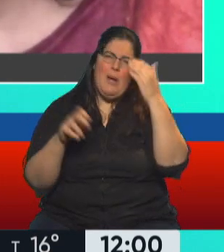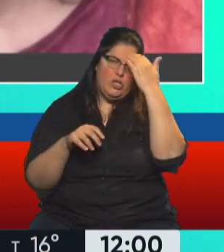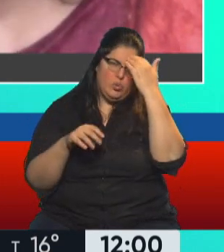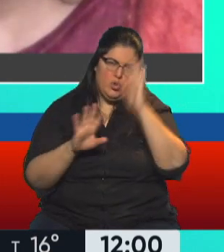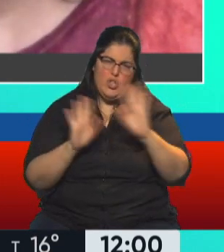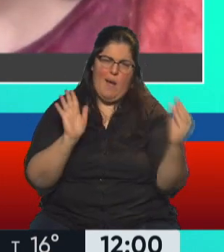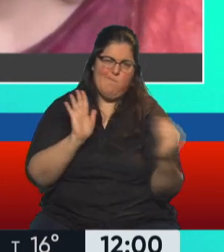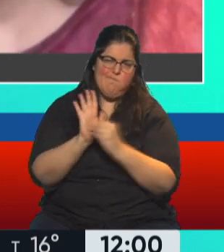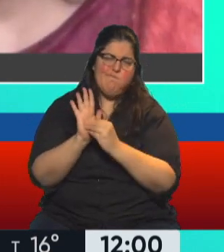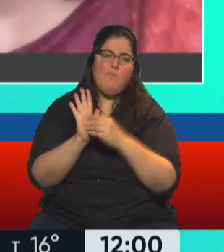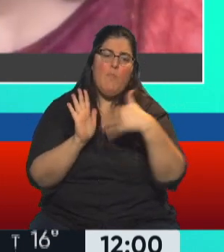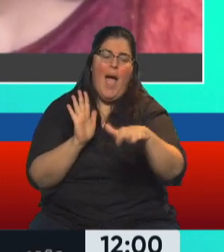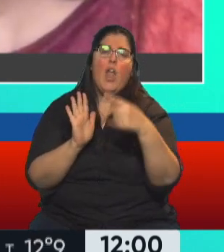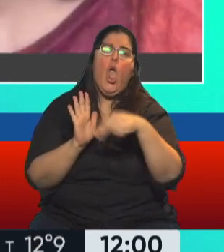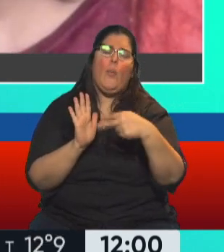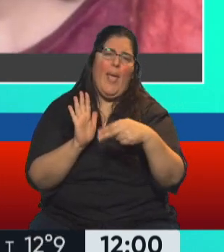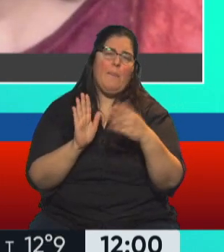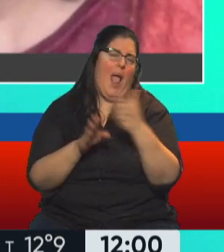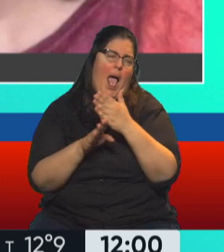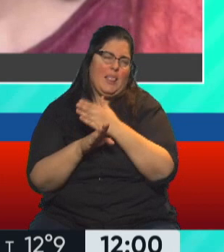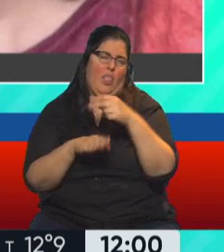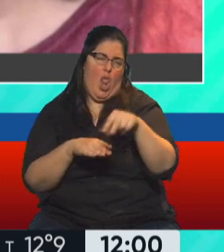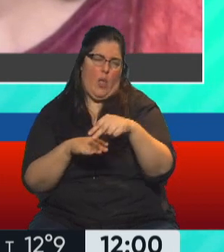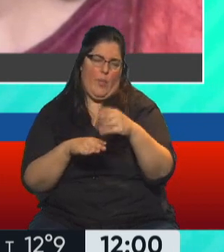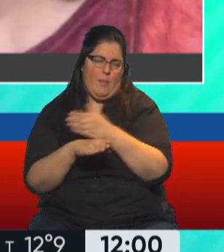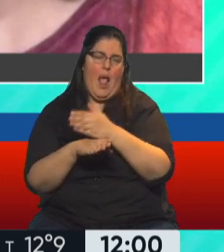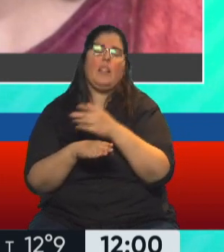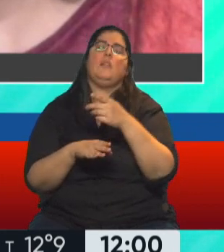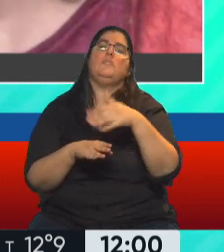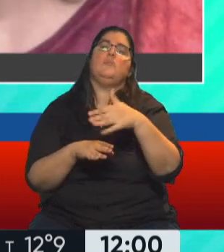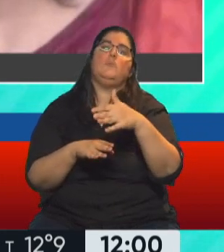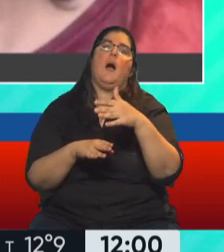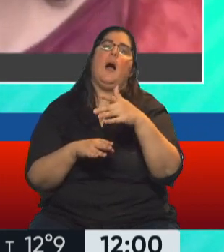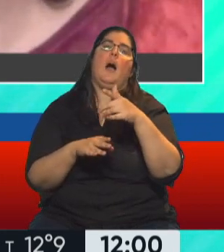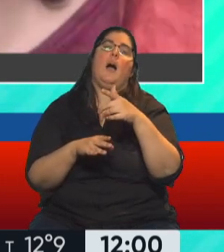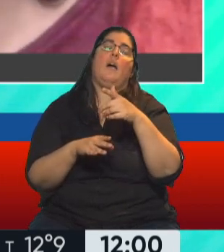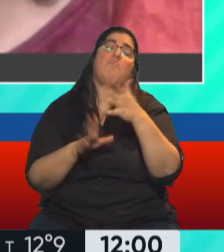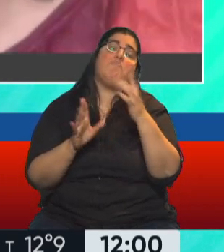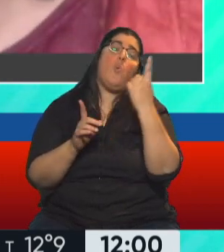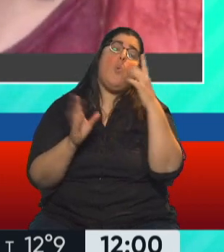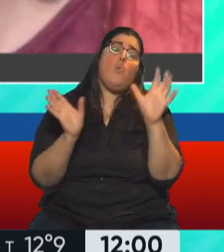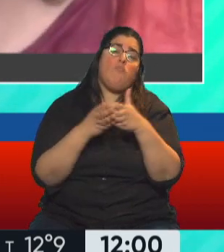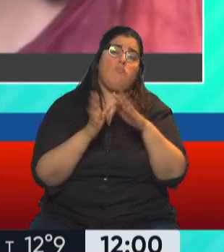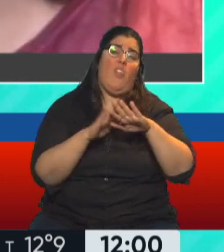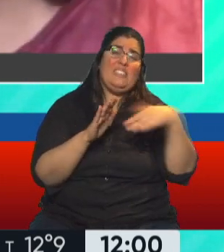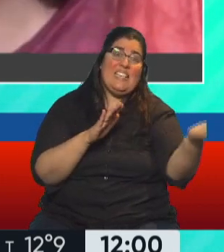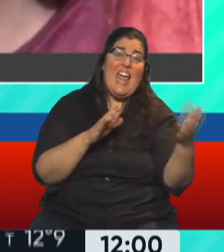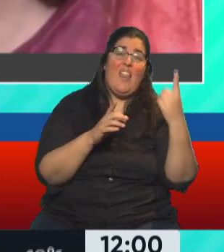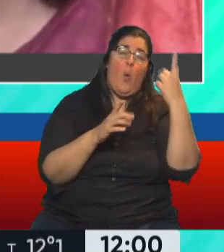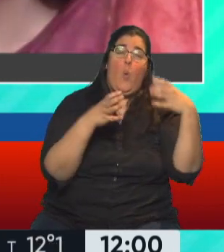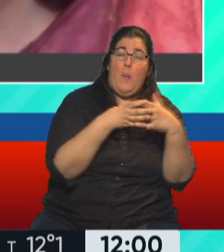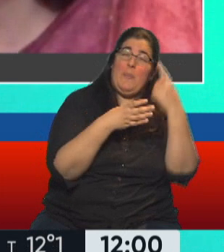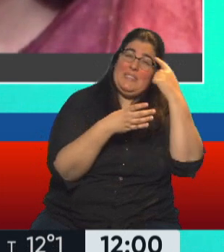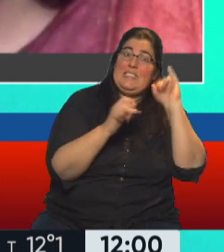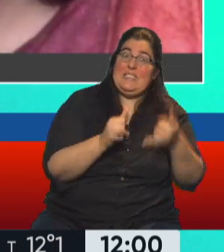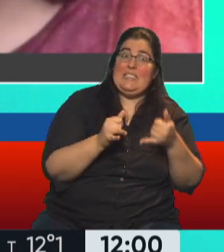noviembre. Antes de noviembre era algo bastante remoto de una facción de la izquierda y fue ganando cuerpo con la crisis, con